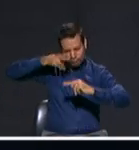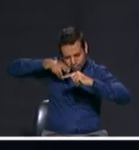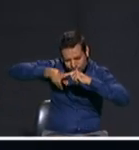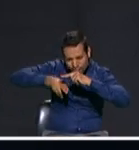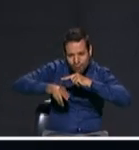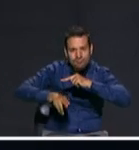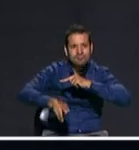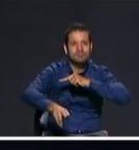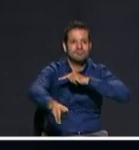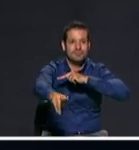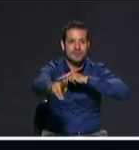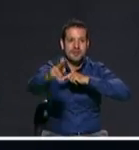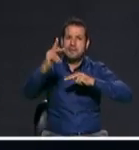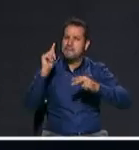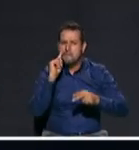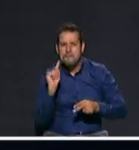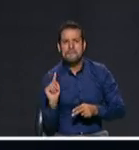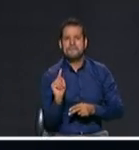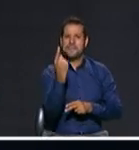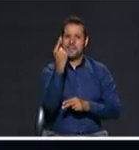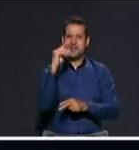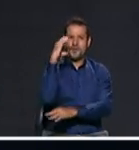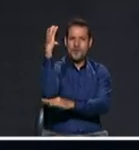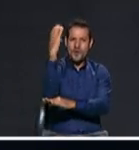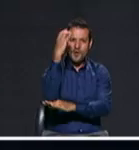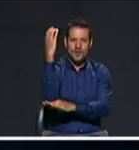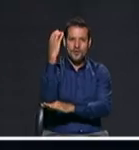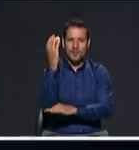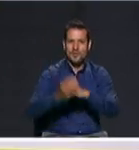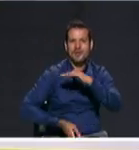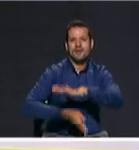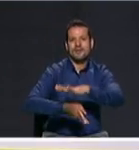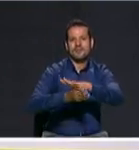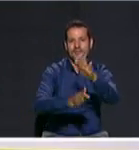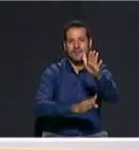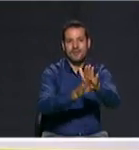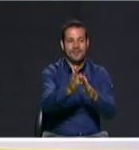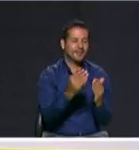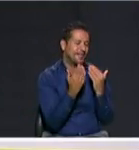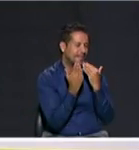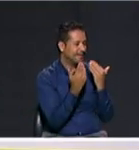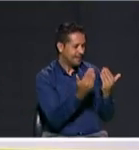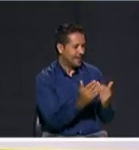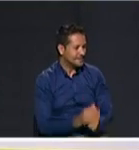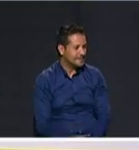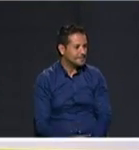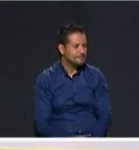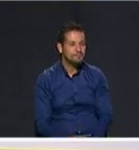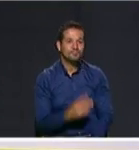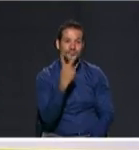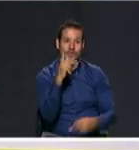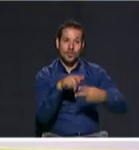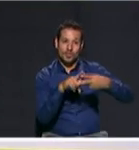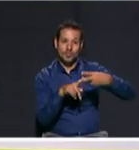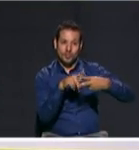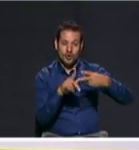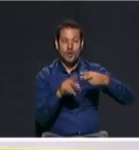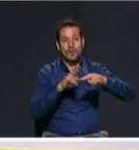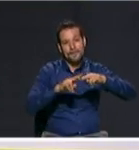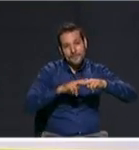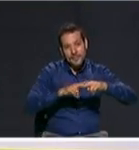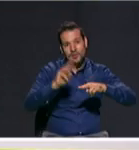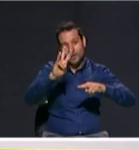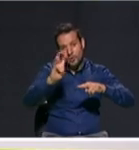del país y que haría que medellín siga avanzando y no se quede estancado muy bien muchas gracias candidato con esas dos obras metro ligero de la